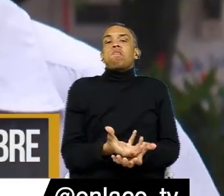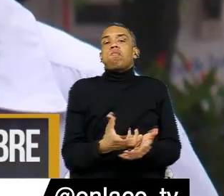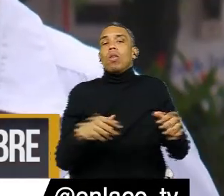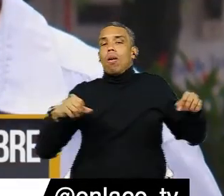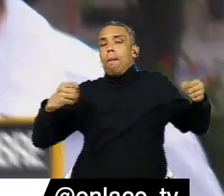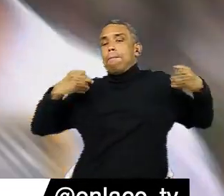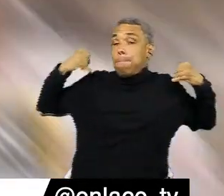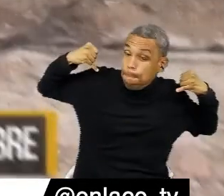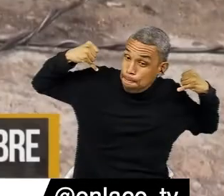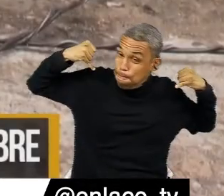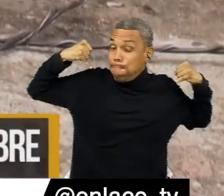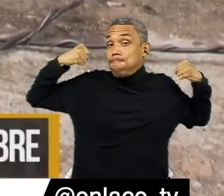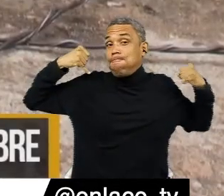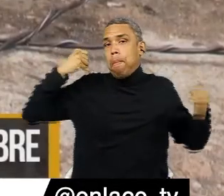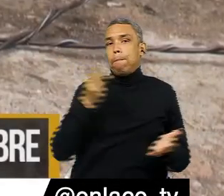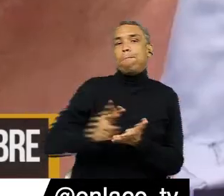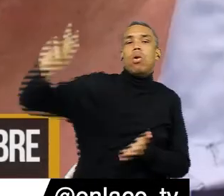se fue al suelo y yo caí.